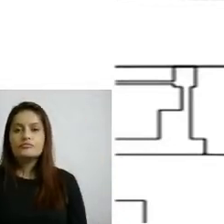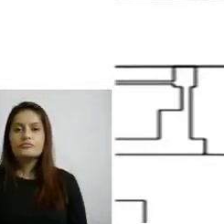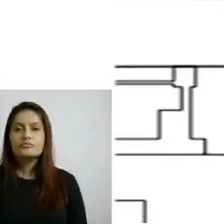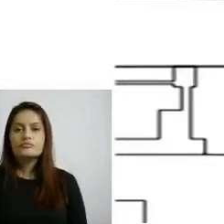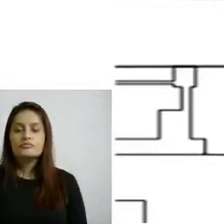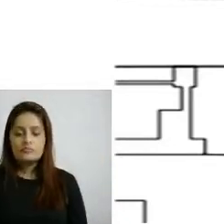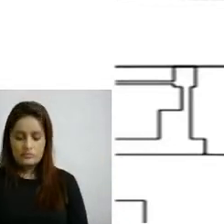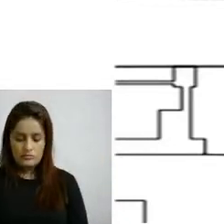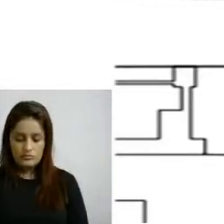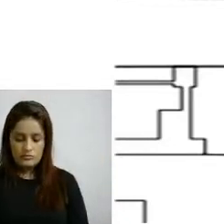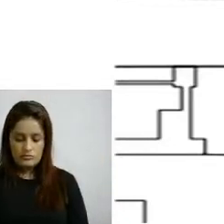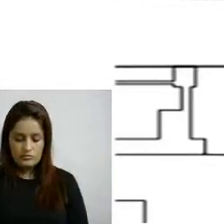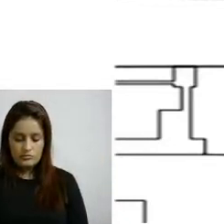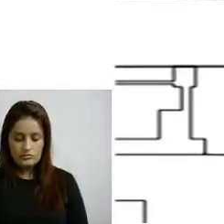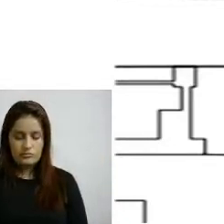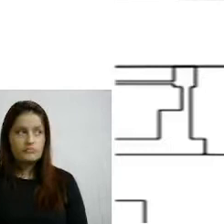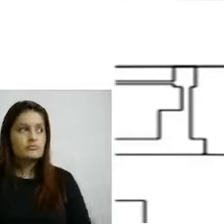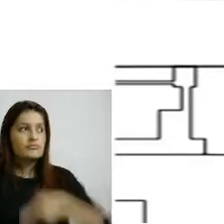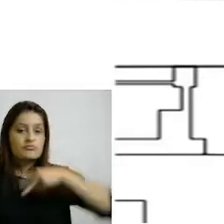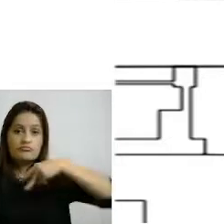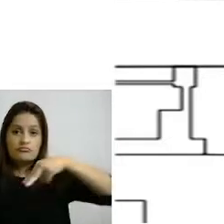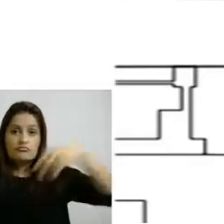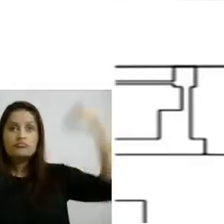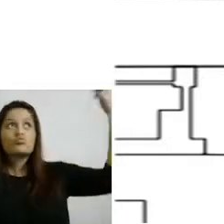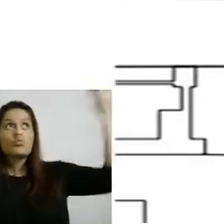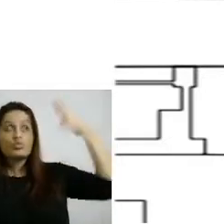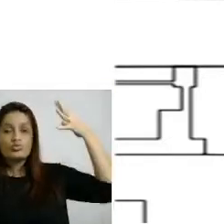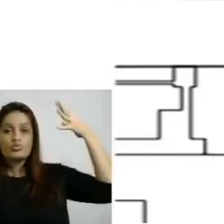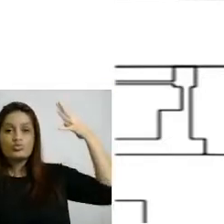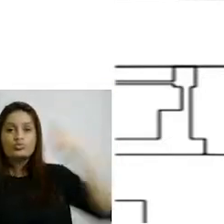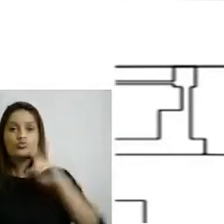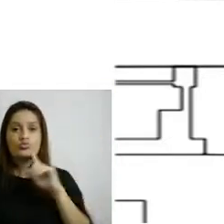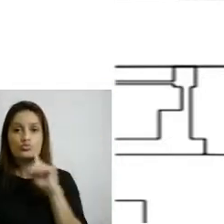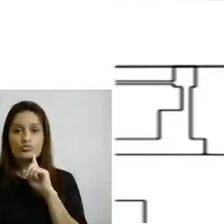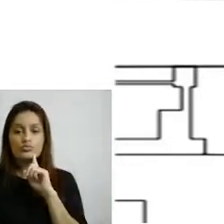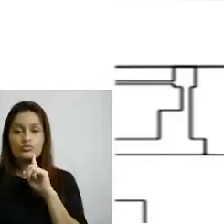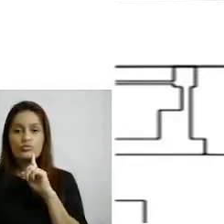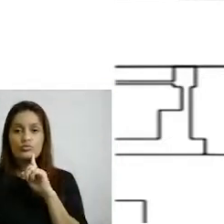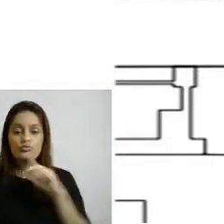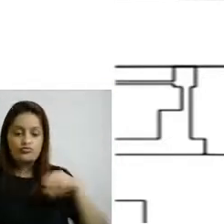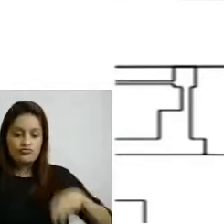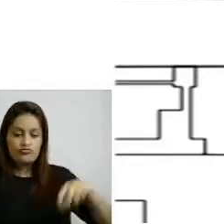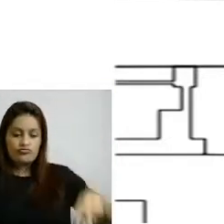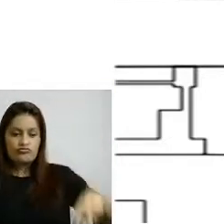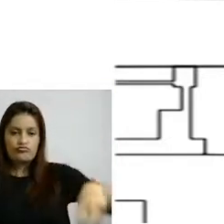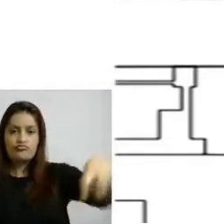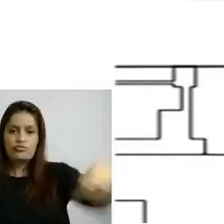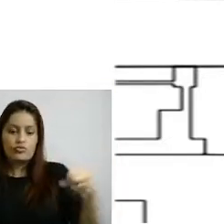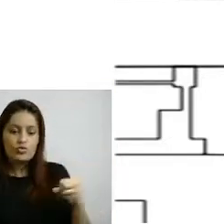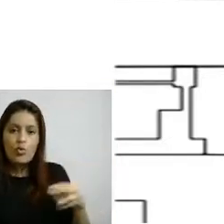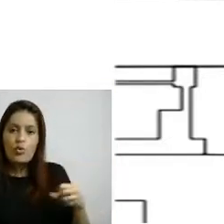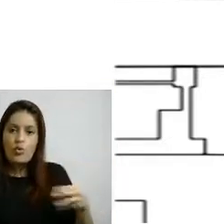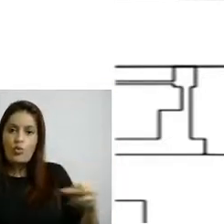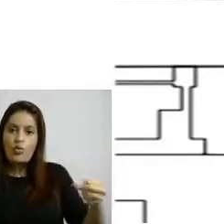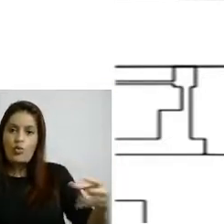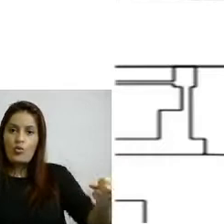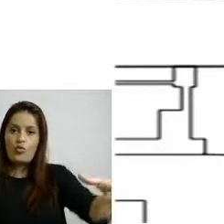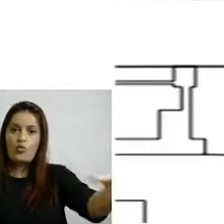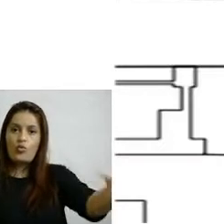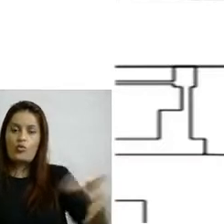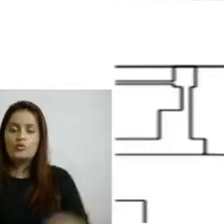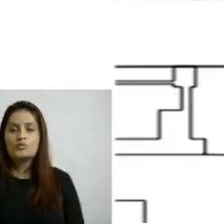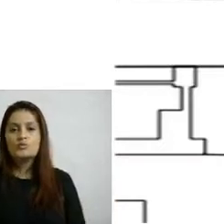que se activa al paso del peatón, con tachas reflectantes luminosas y